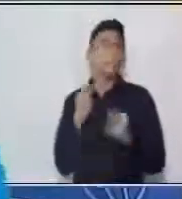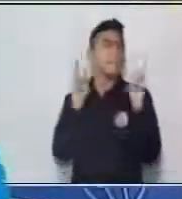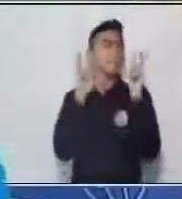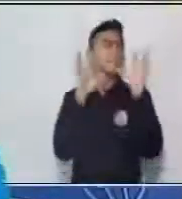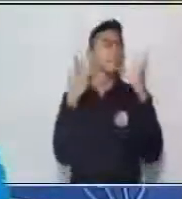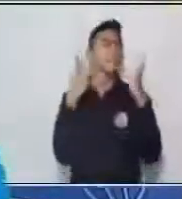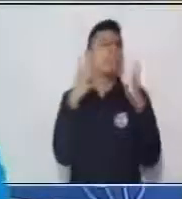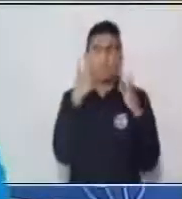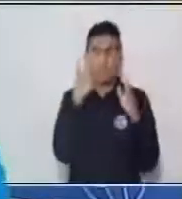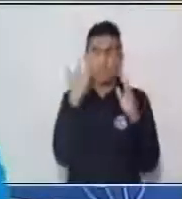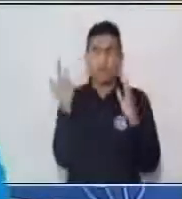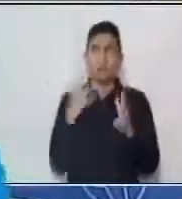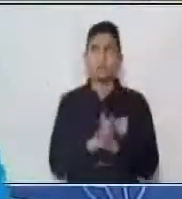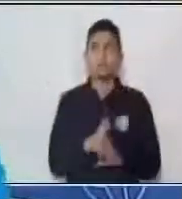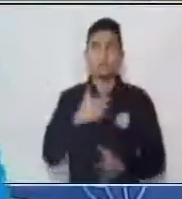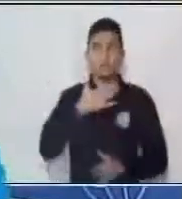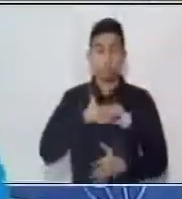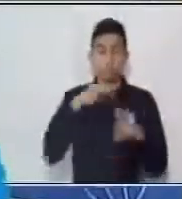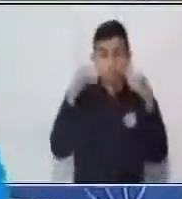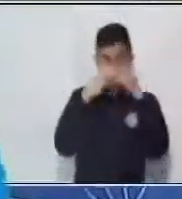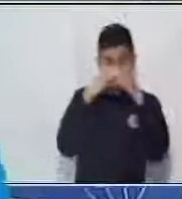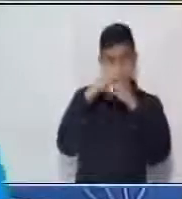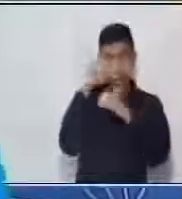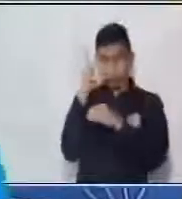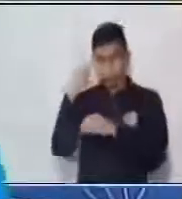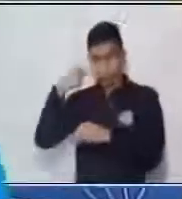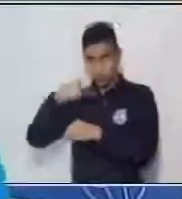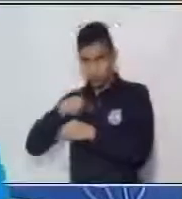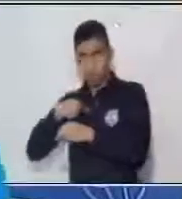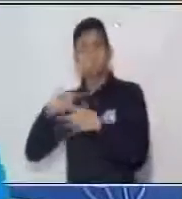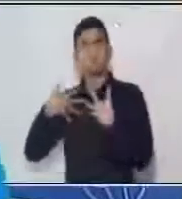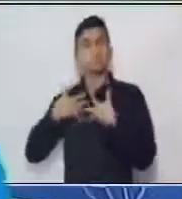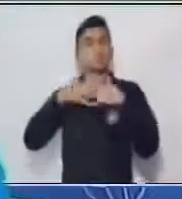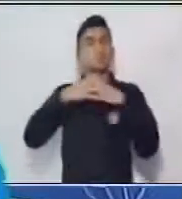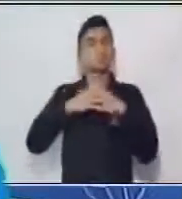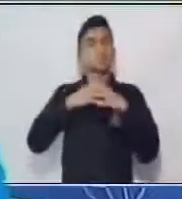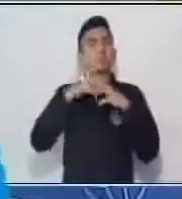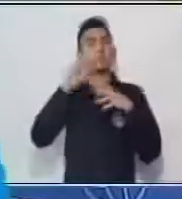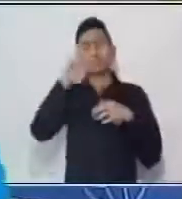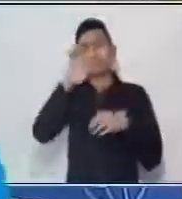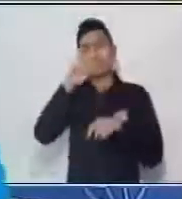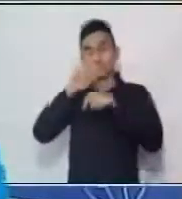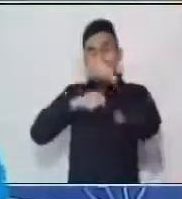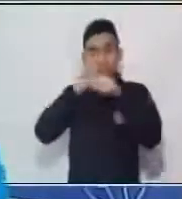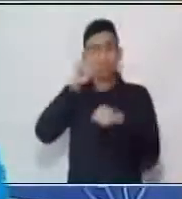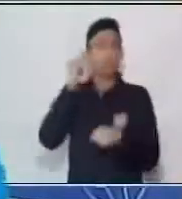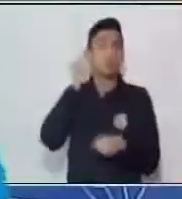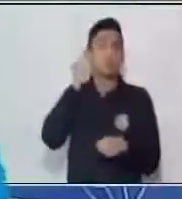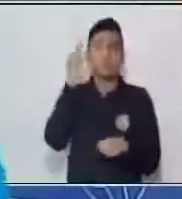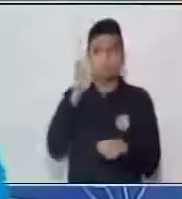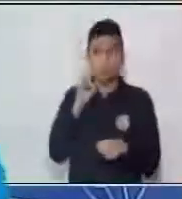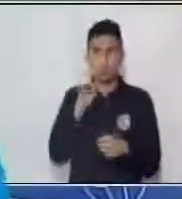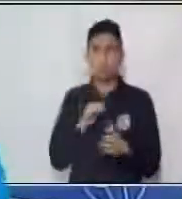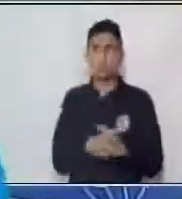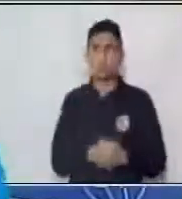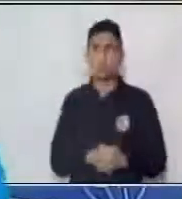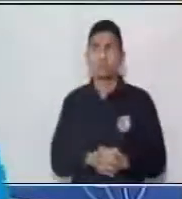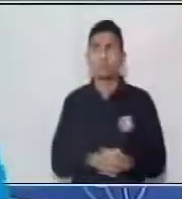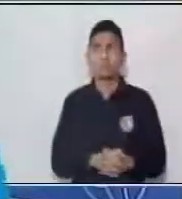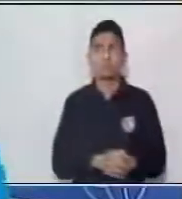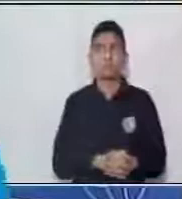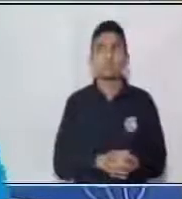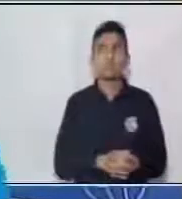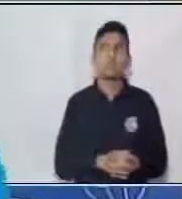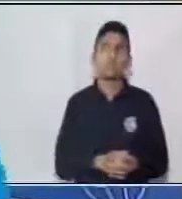del sujeto. Mi grupo y yo hemos construido este refugio con pieles.